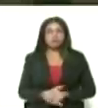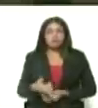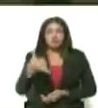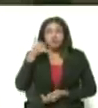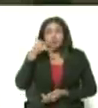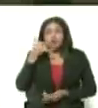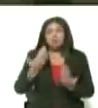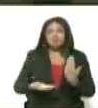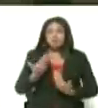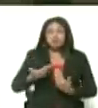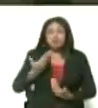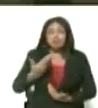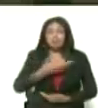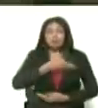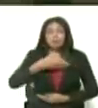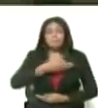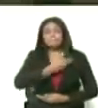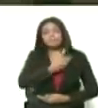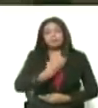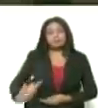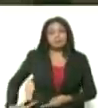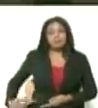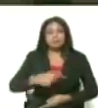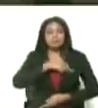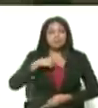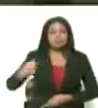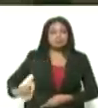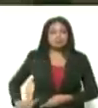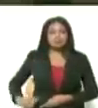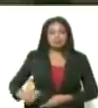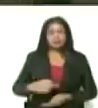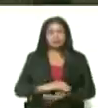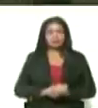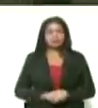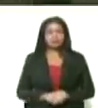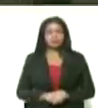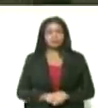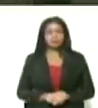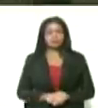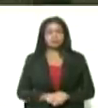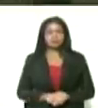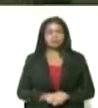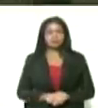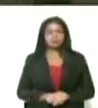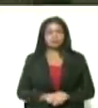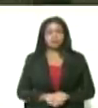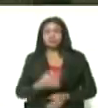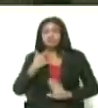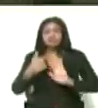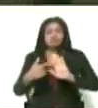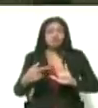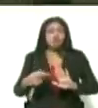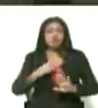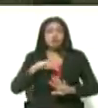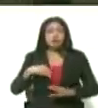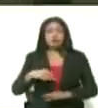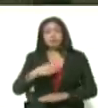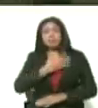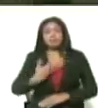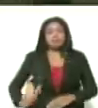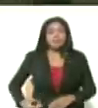muy importante con el presidente Xi Jinping de la República Popular China. Manifestó nuestro presidente,